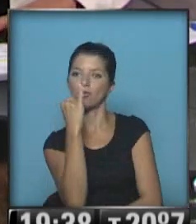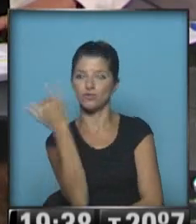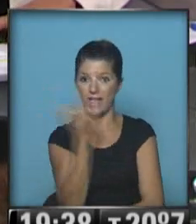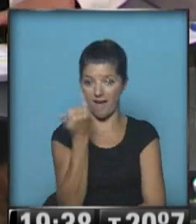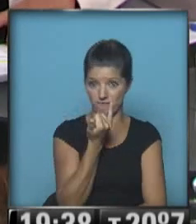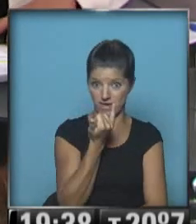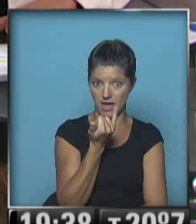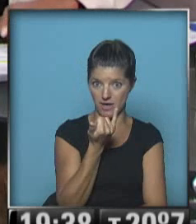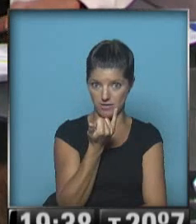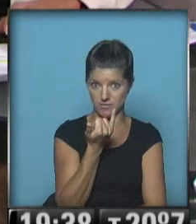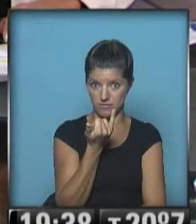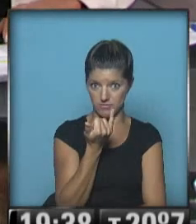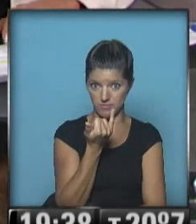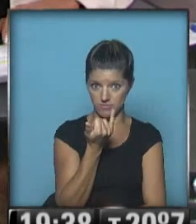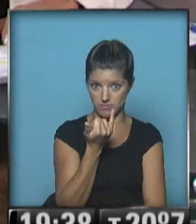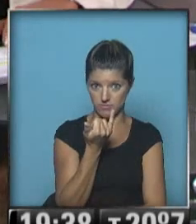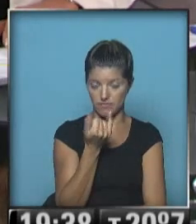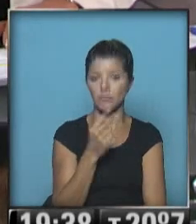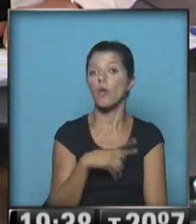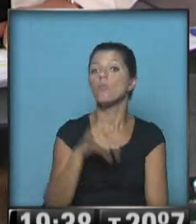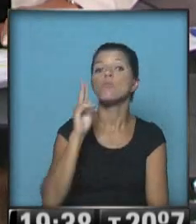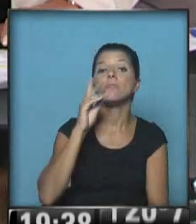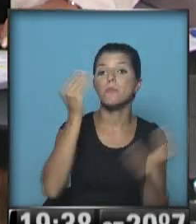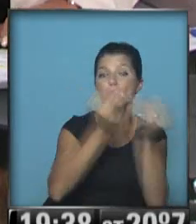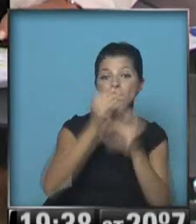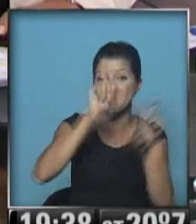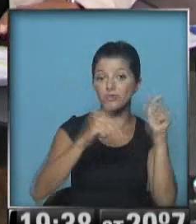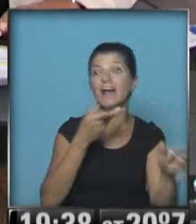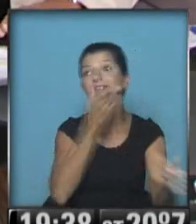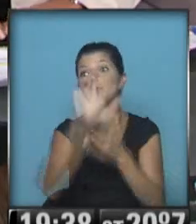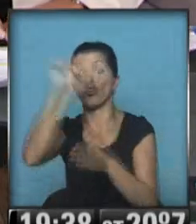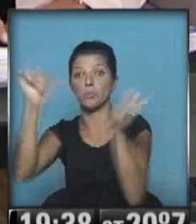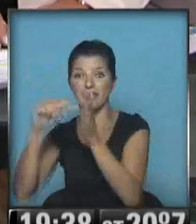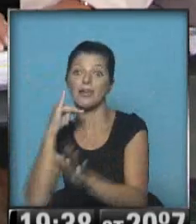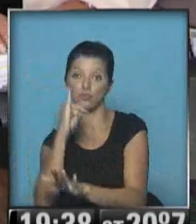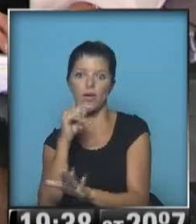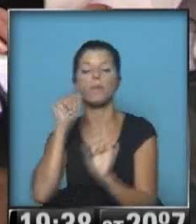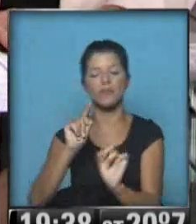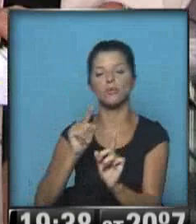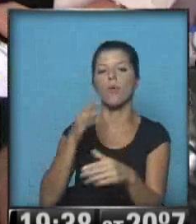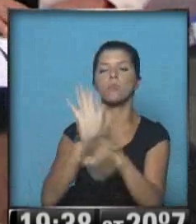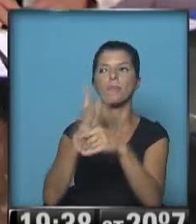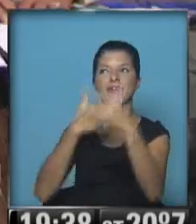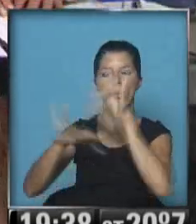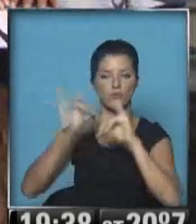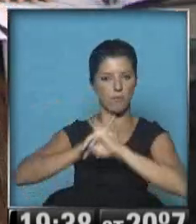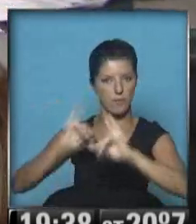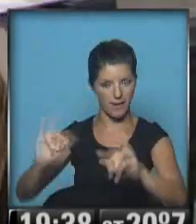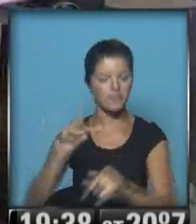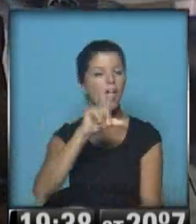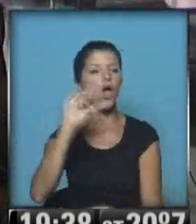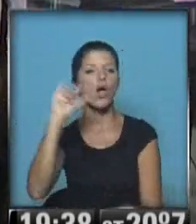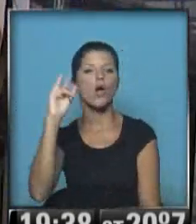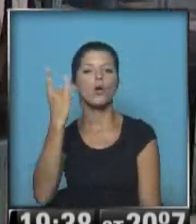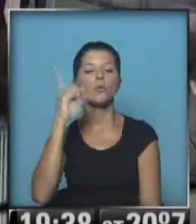realizando en todo momento los muchísimos exiliados saludamos en esta edición especial de visión 7 a Luis brin Luis